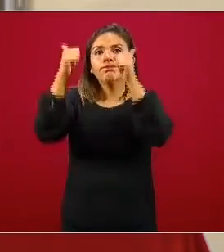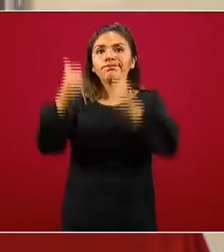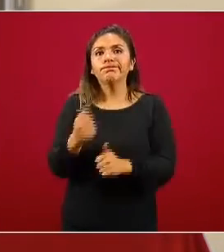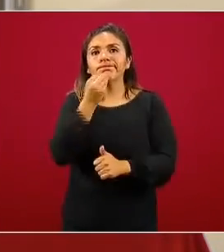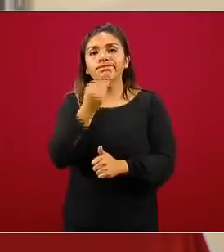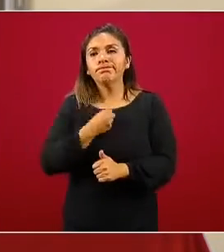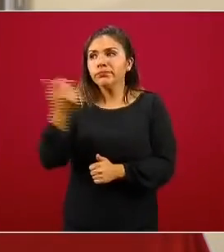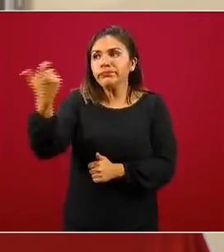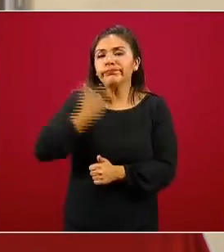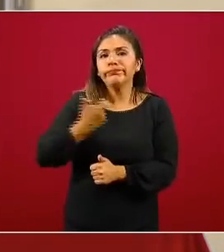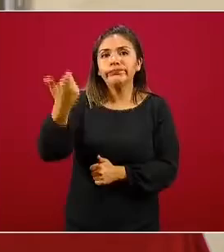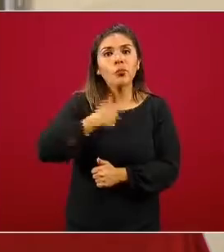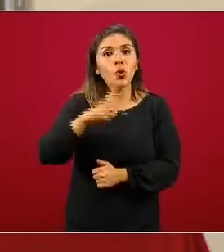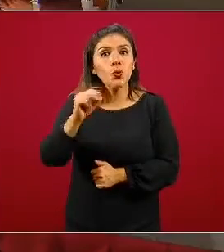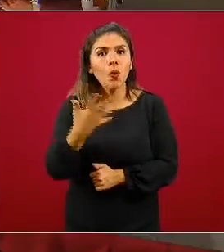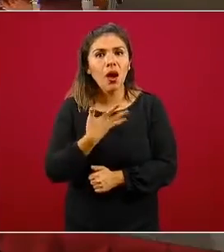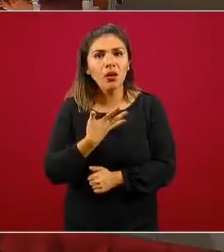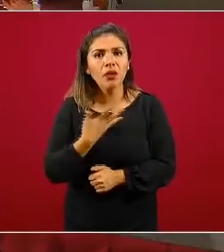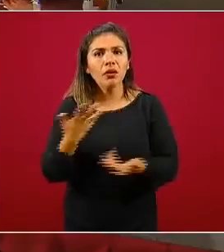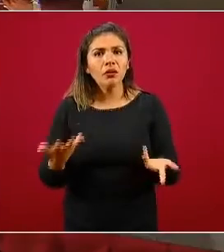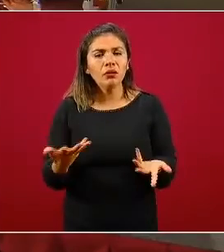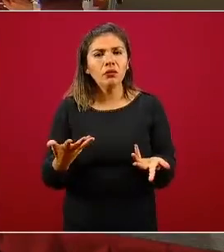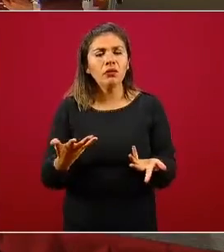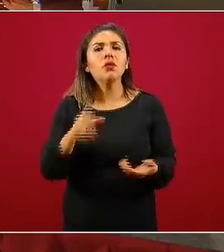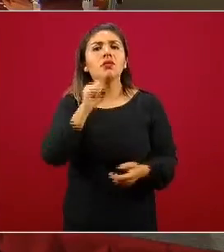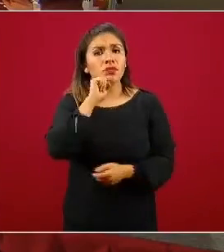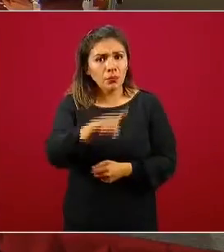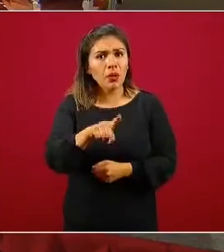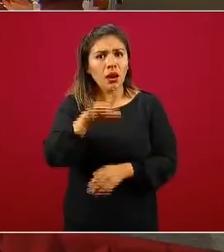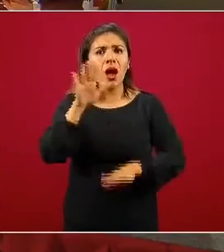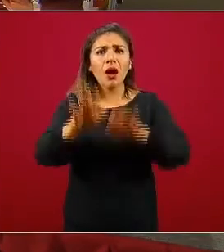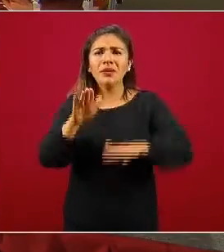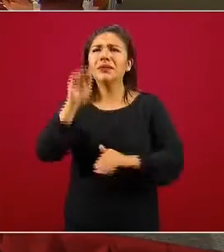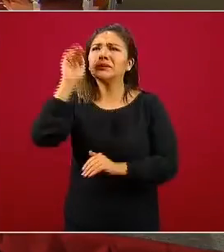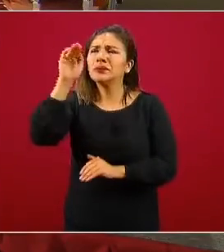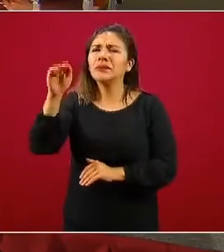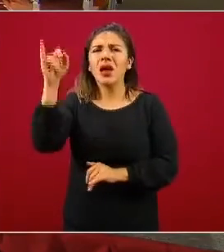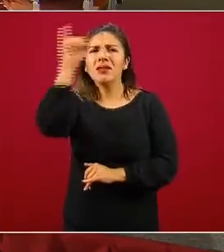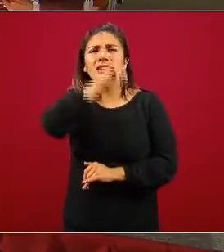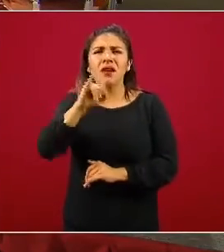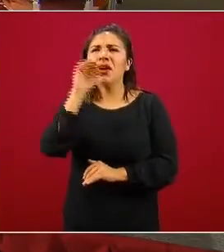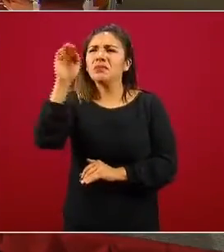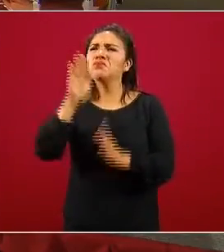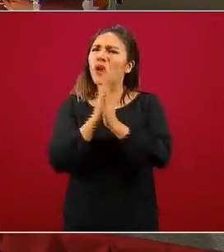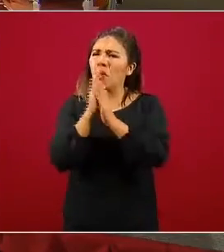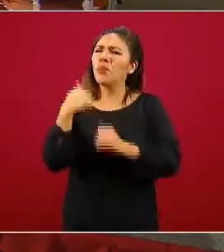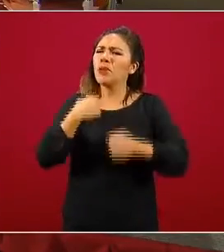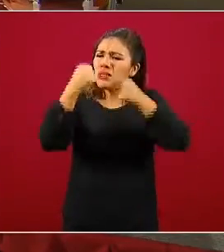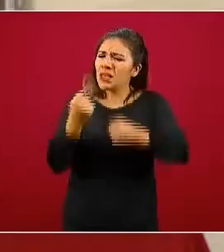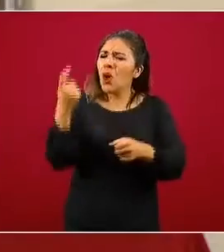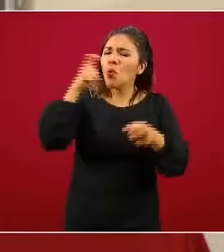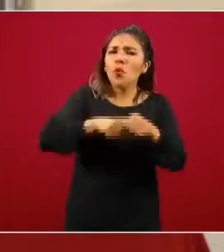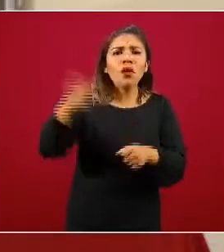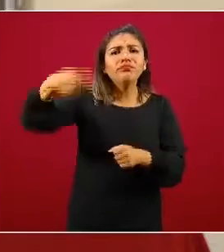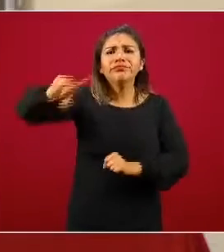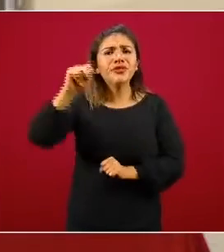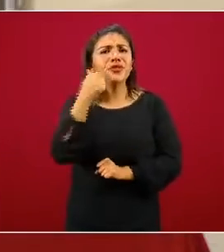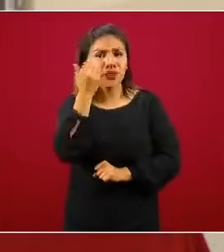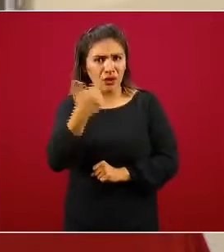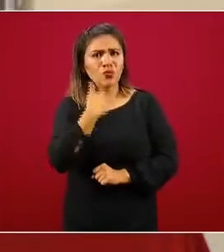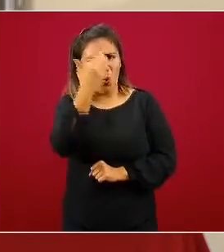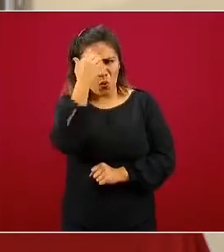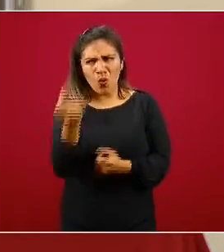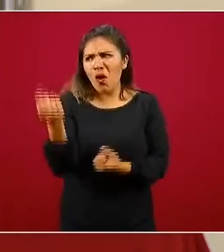sin recibir un sueldo? Y que inclusive le han pedido a los patrones que las aseguren, pero no quieren. Yo misma conozco